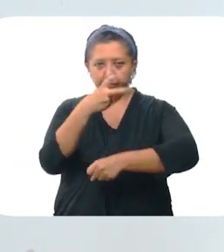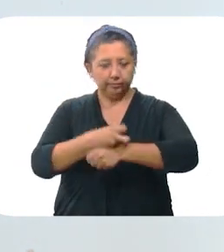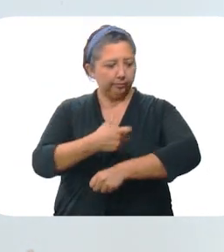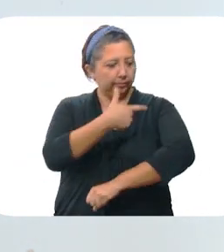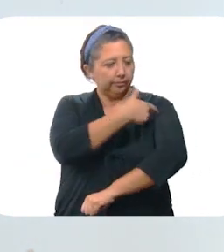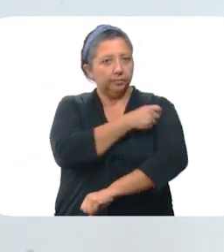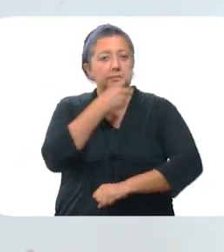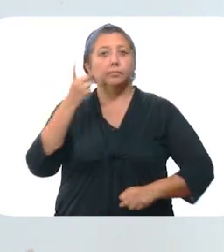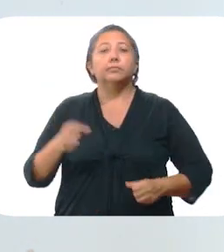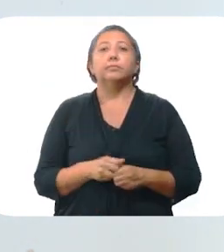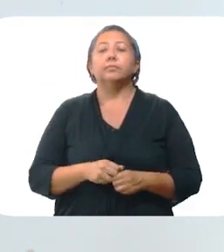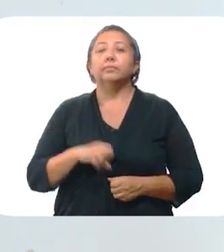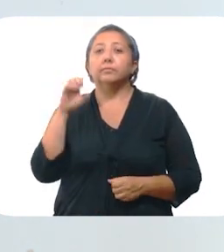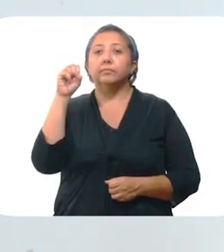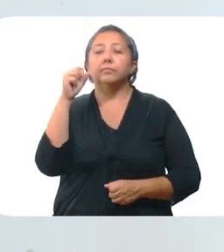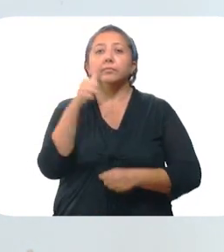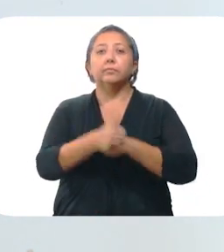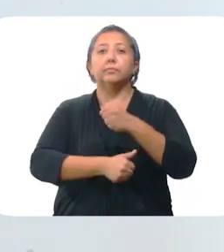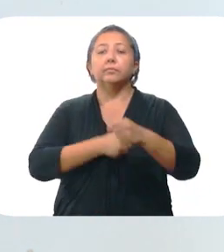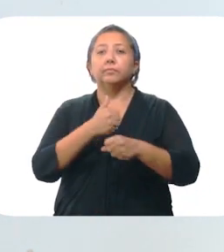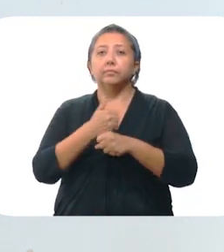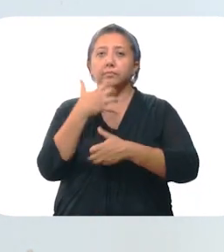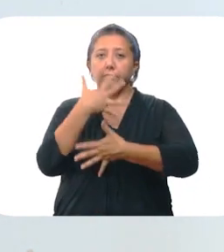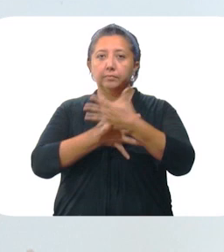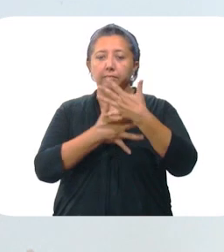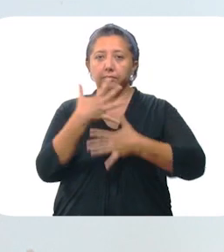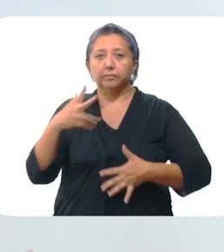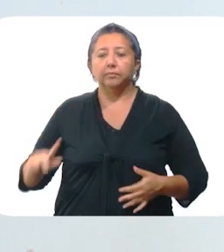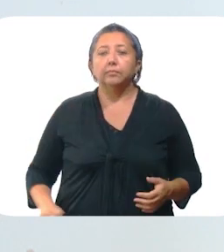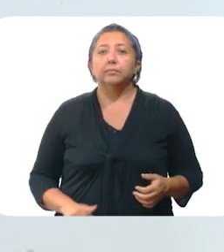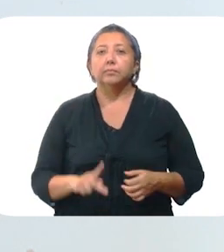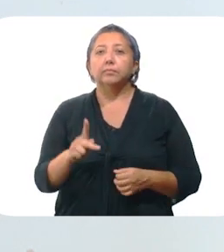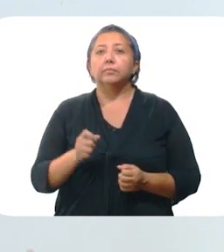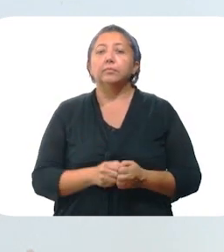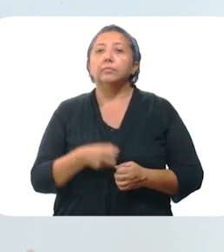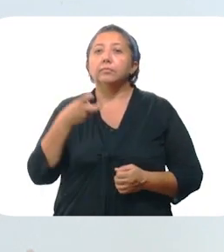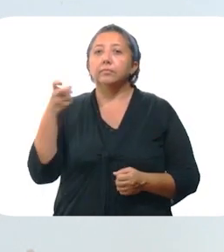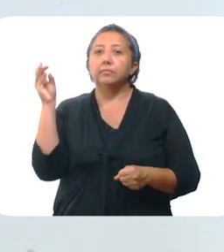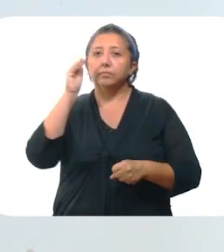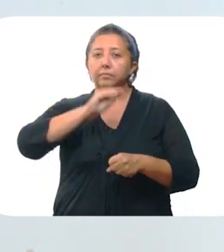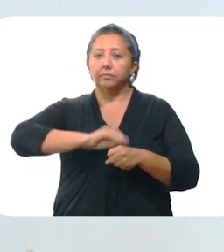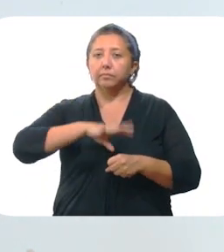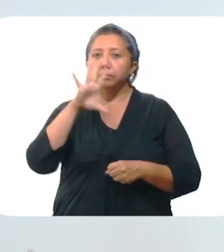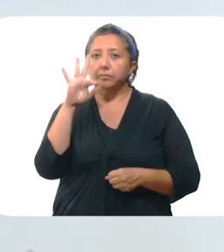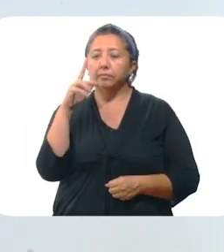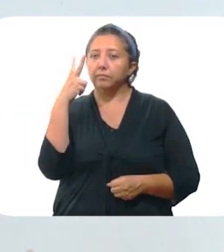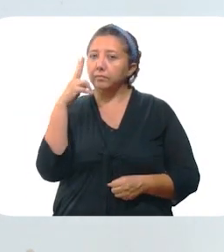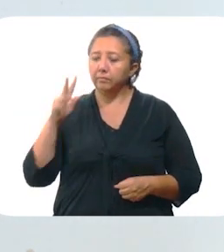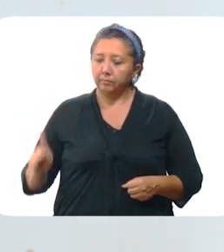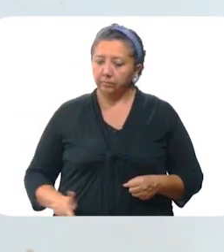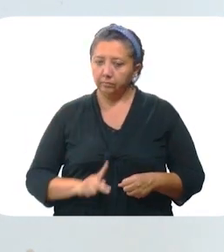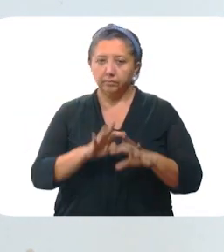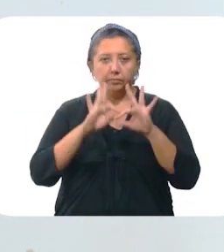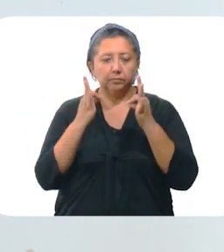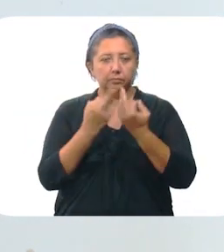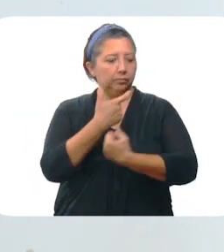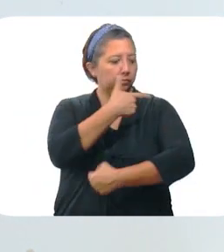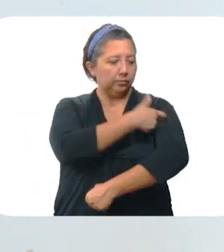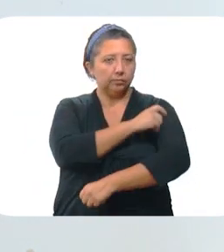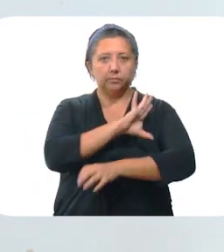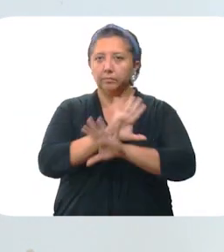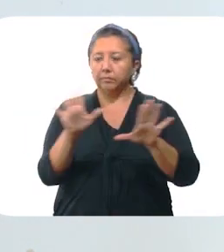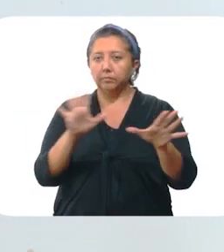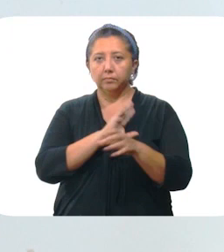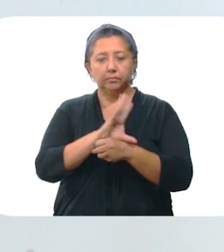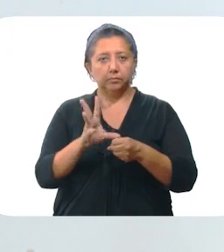para adultos mayores de 60 años en 15 municipios. Con esto, suman 42 municipios con el esquema de vacunación